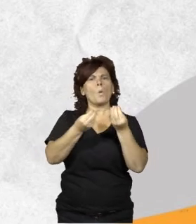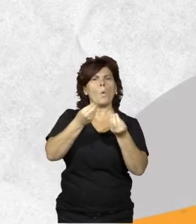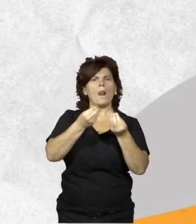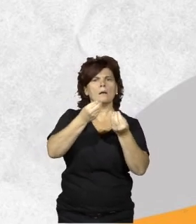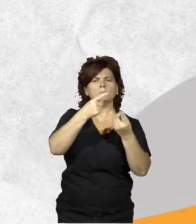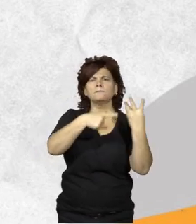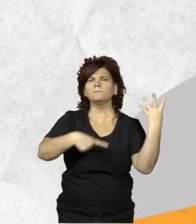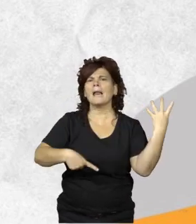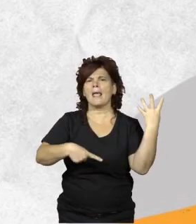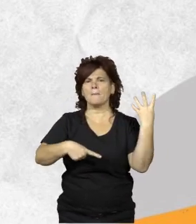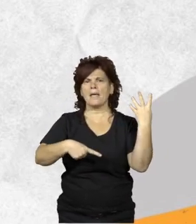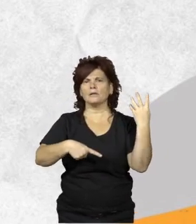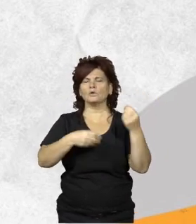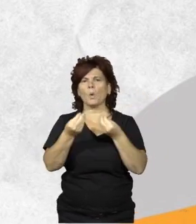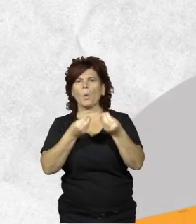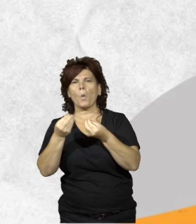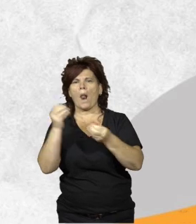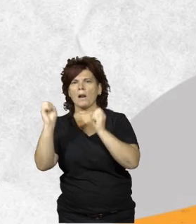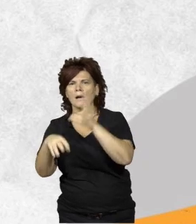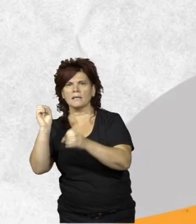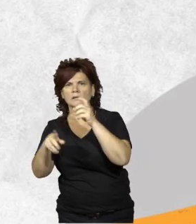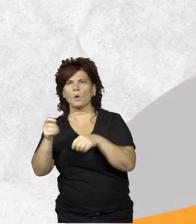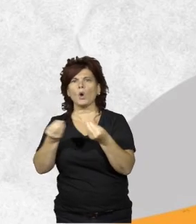ocupan, los residuos que generan y cómo se deberían gestionar.